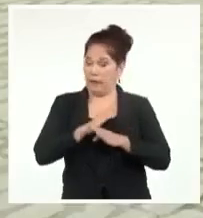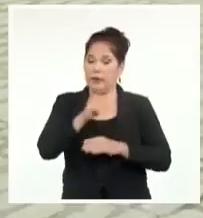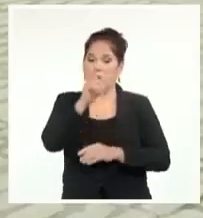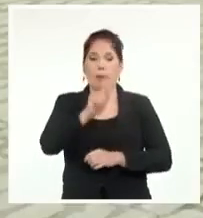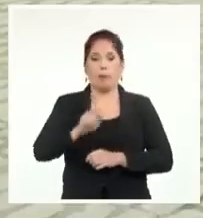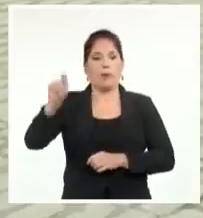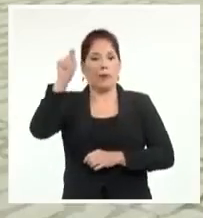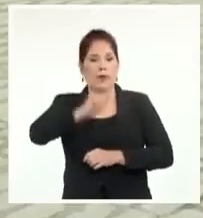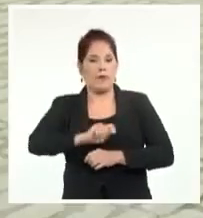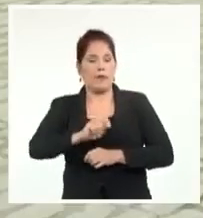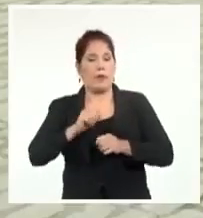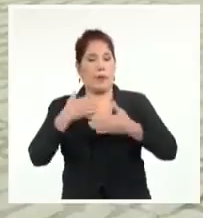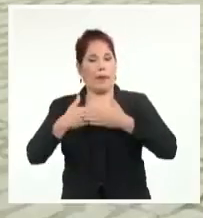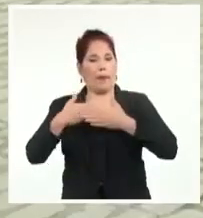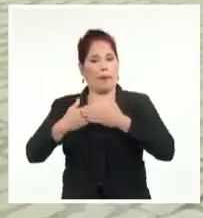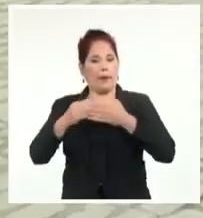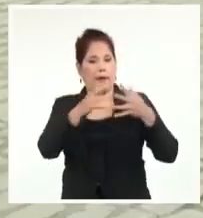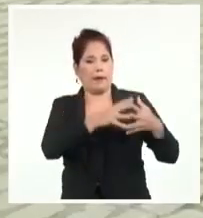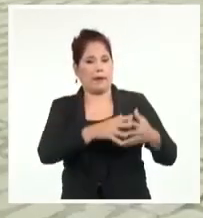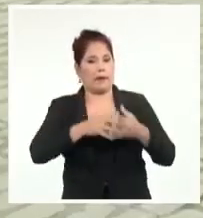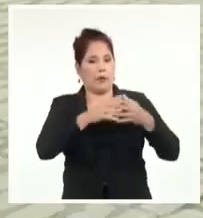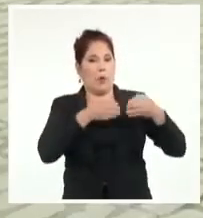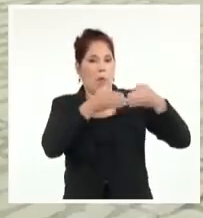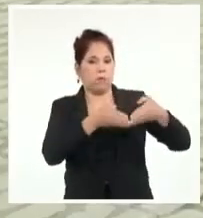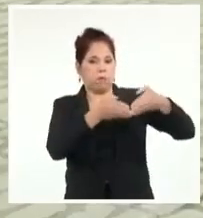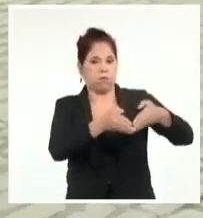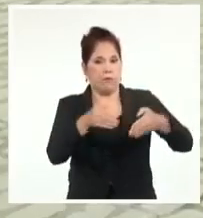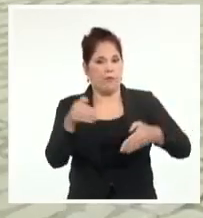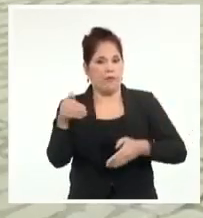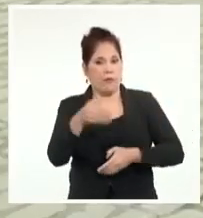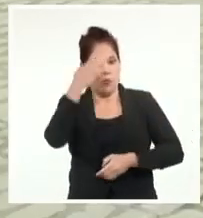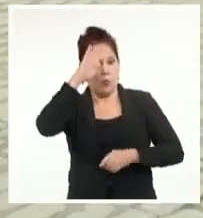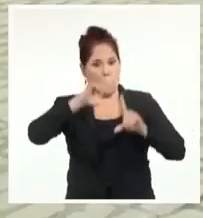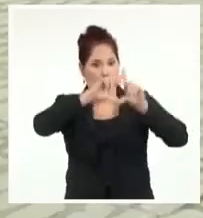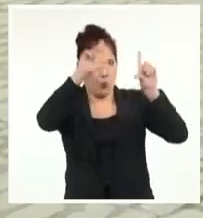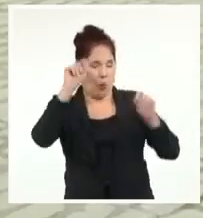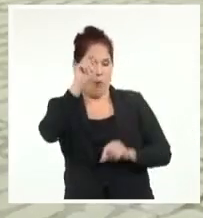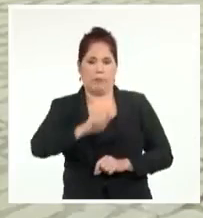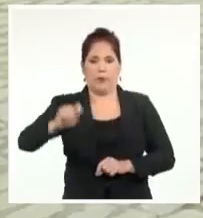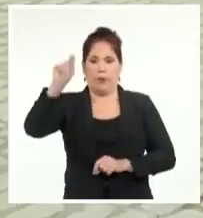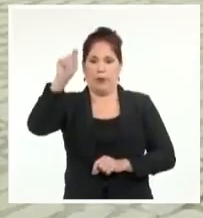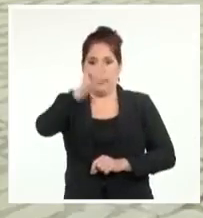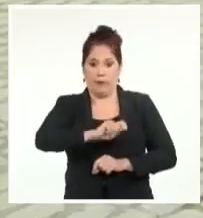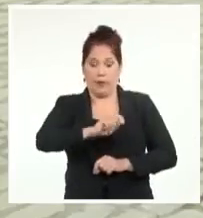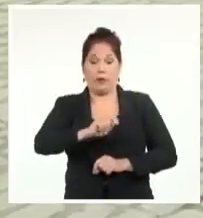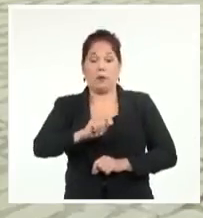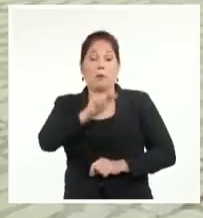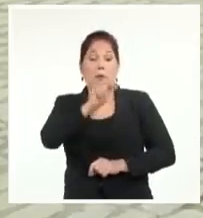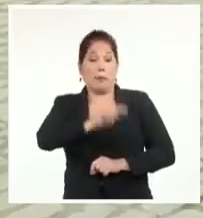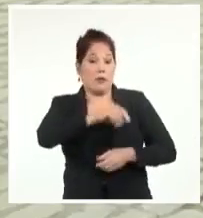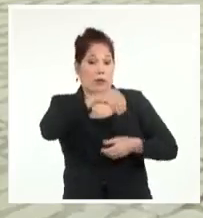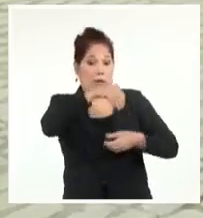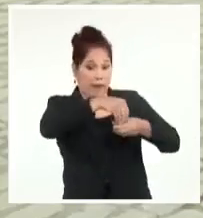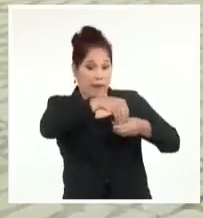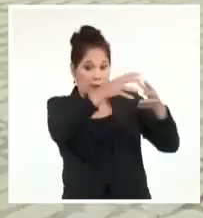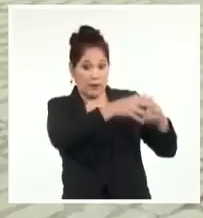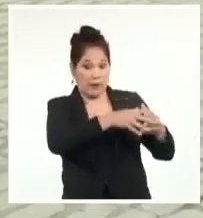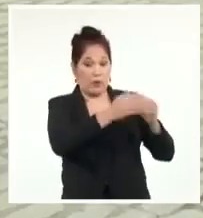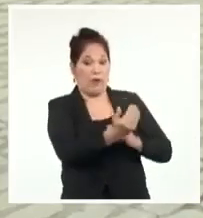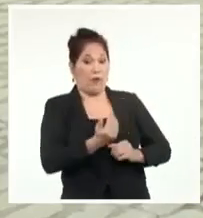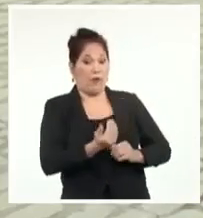a compañías norteamericanas de cruceros para operar en la isla, así como el impedir los viajes de los ciudadanos de ese país hacia